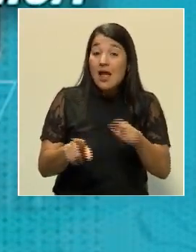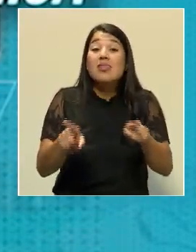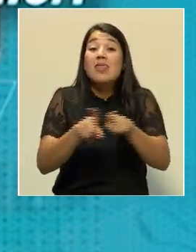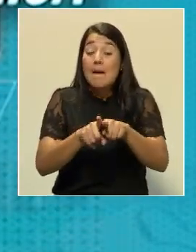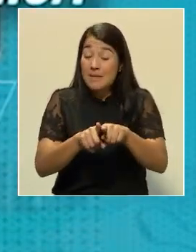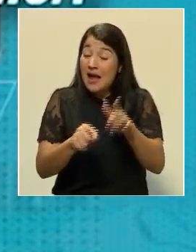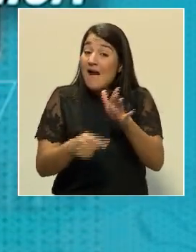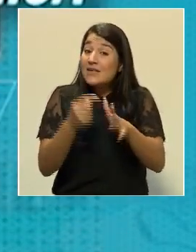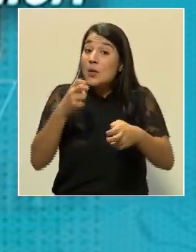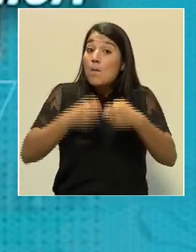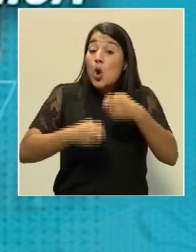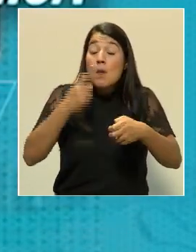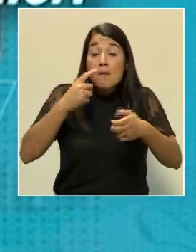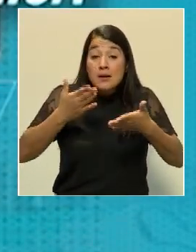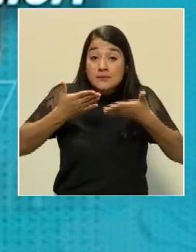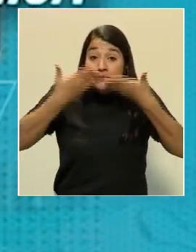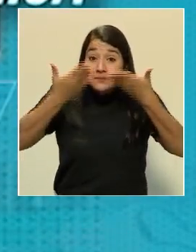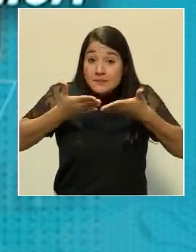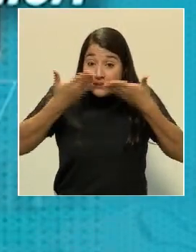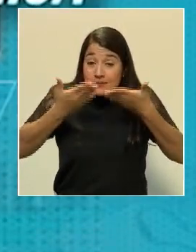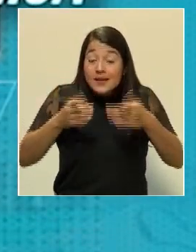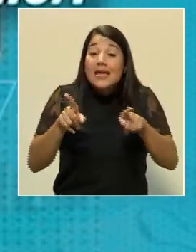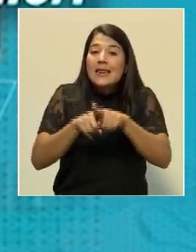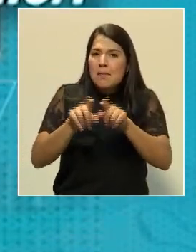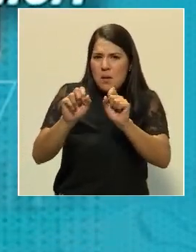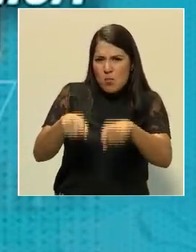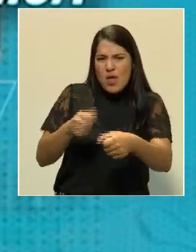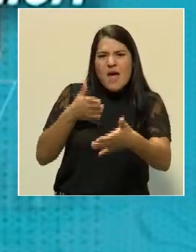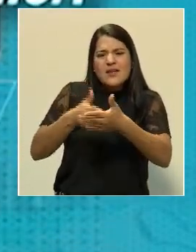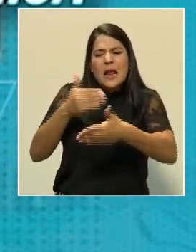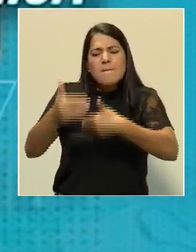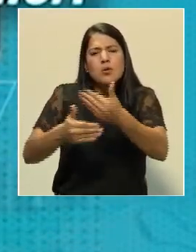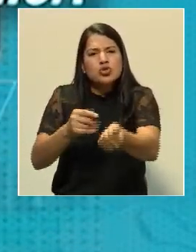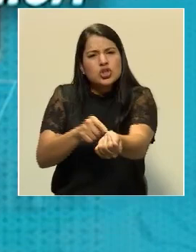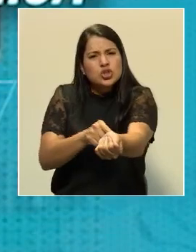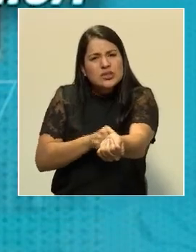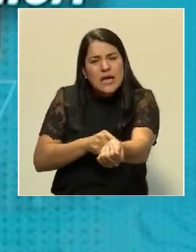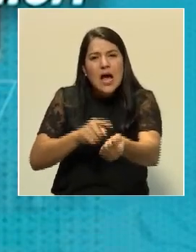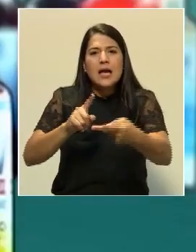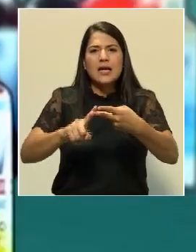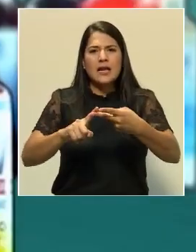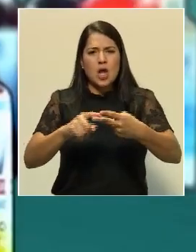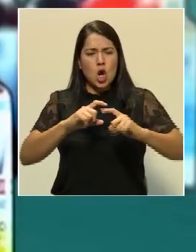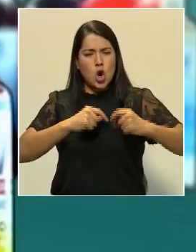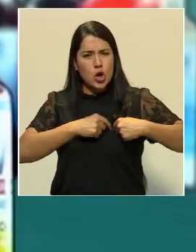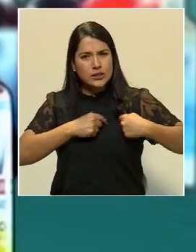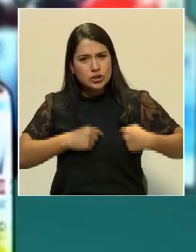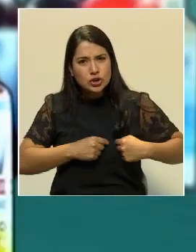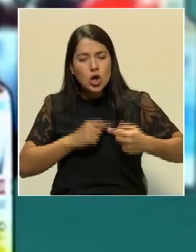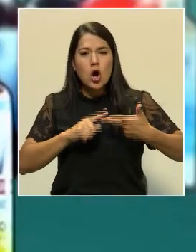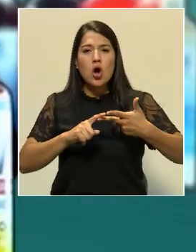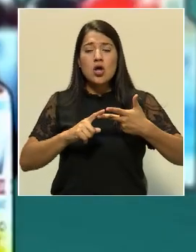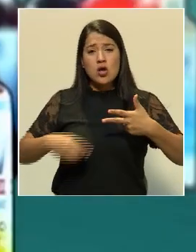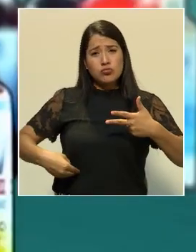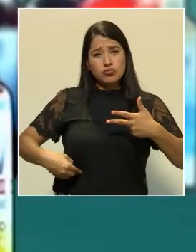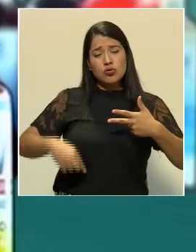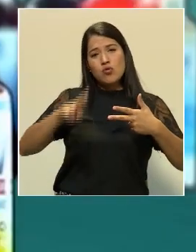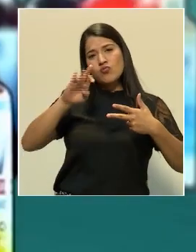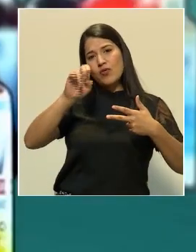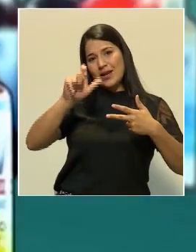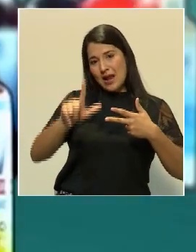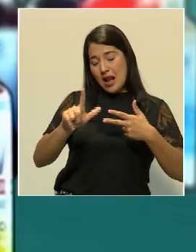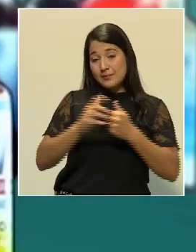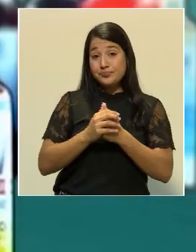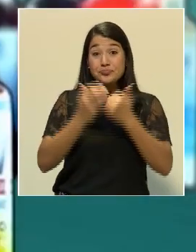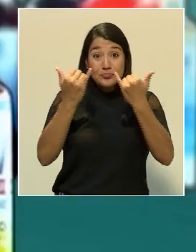complicaciones respiratorias y graves trastornos hematológicos, cardiovasculares y renales. Las autoridades piden denunciar ante